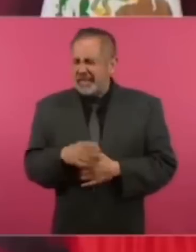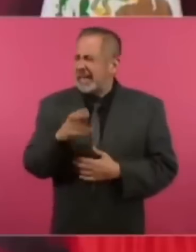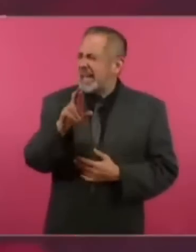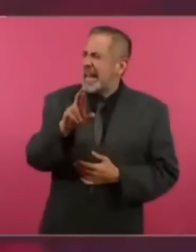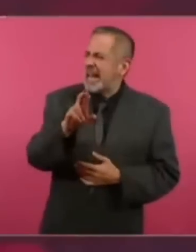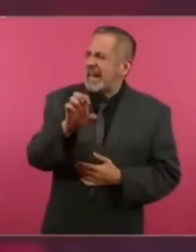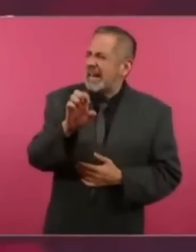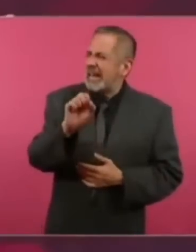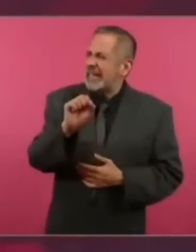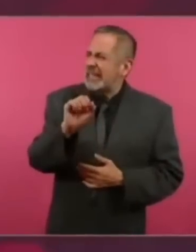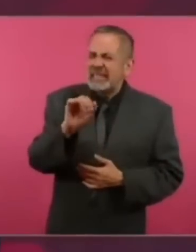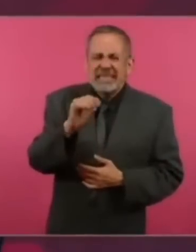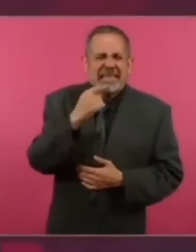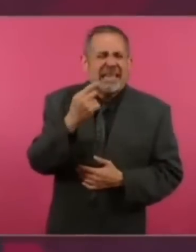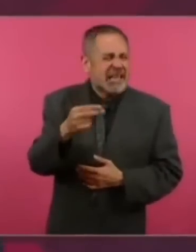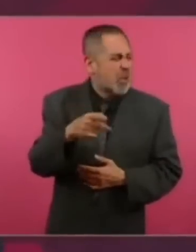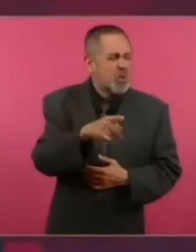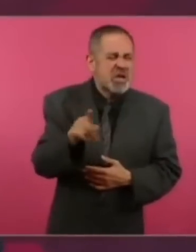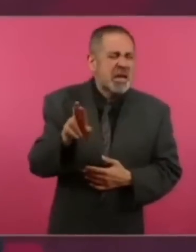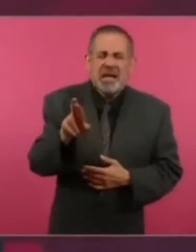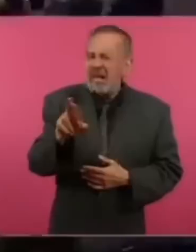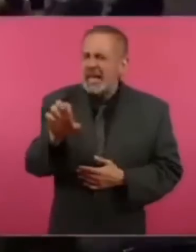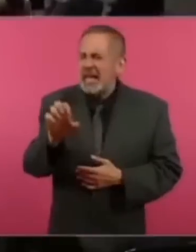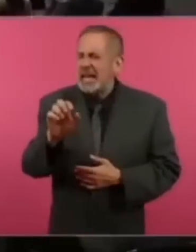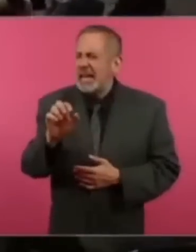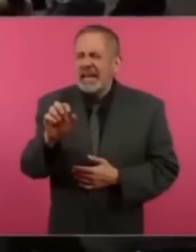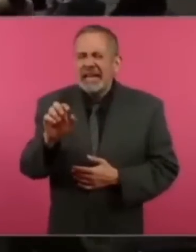¿qué? Resiliencia.